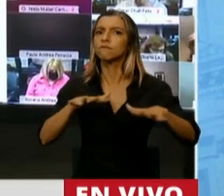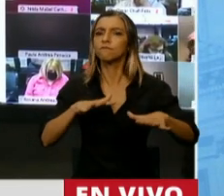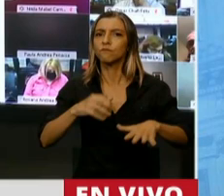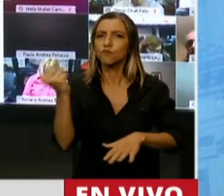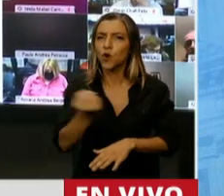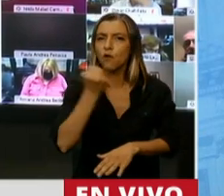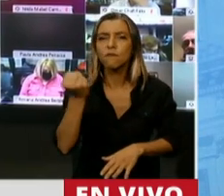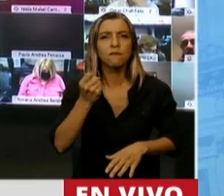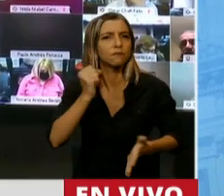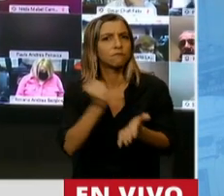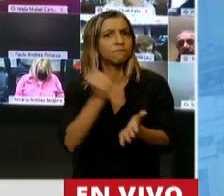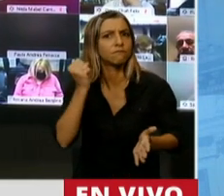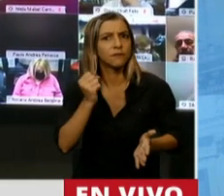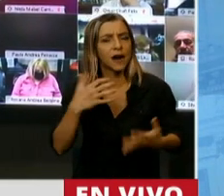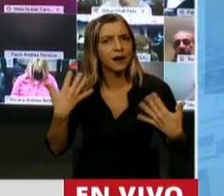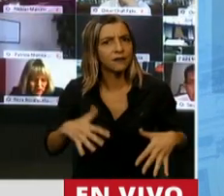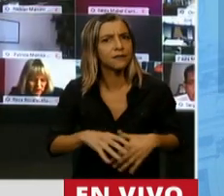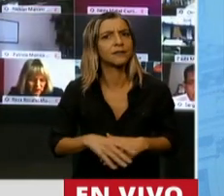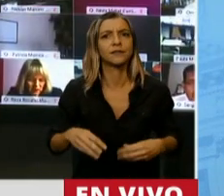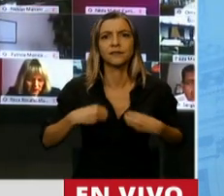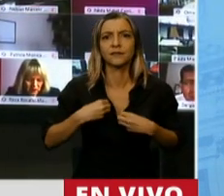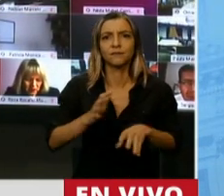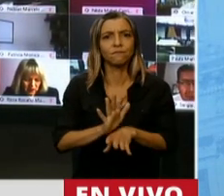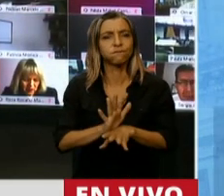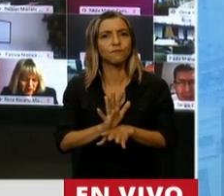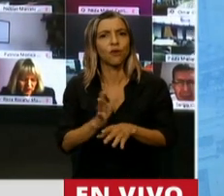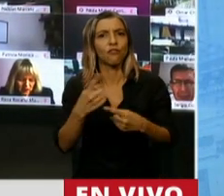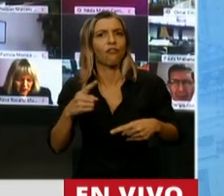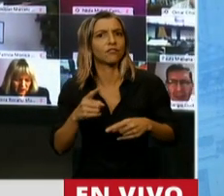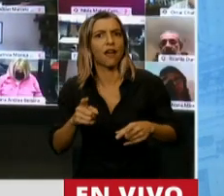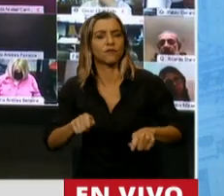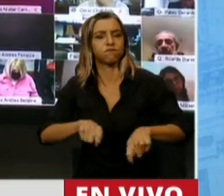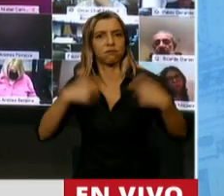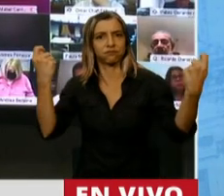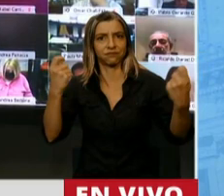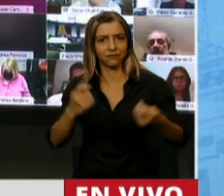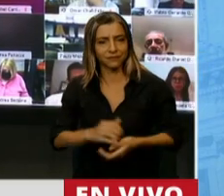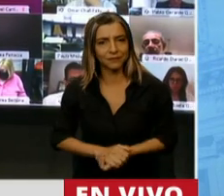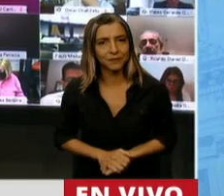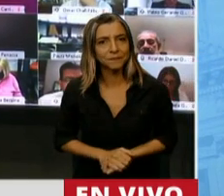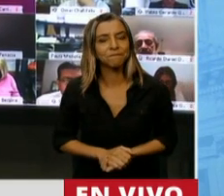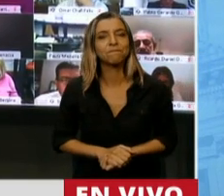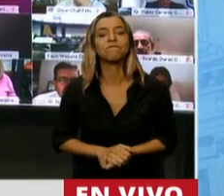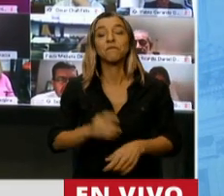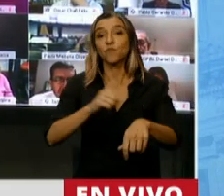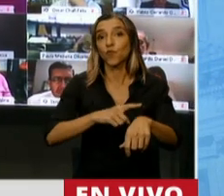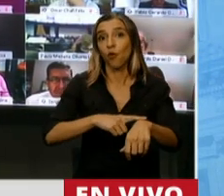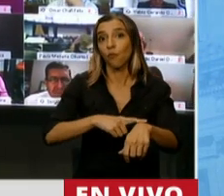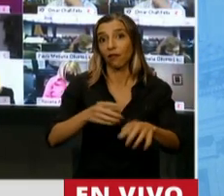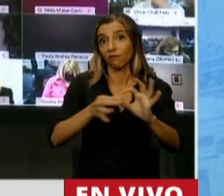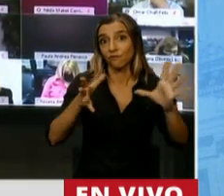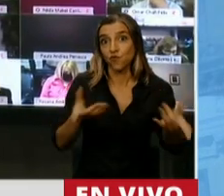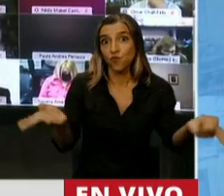un torrente cuando se rompen las compuertas de un dique. Ese retorno de la